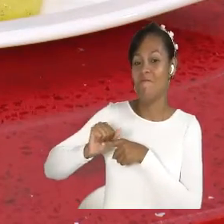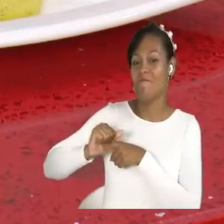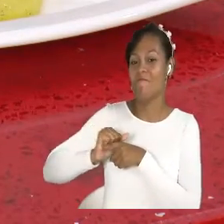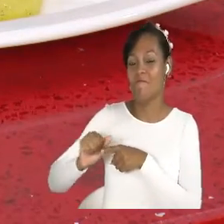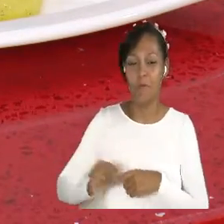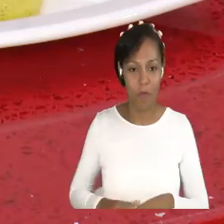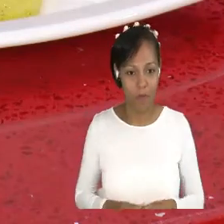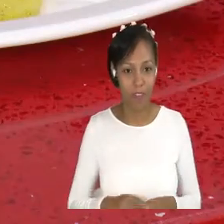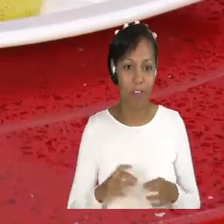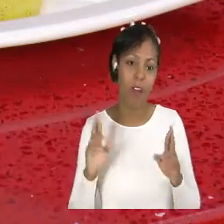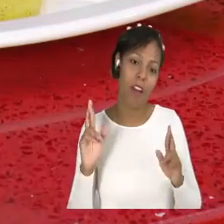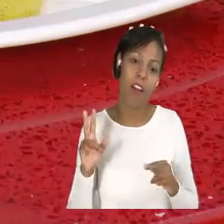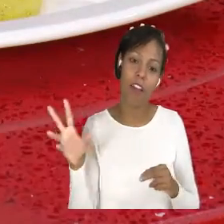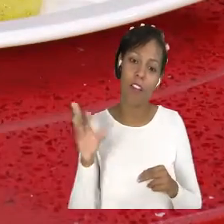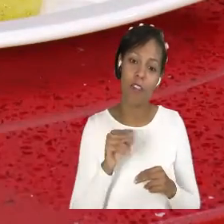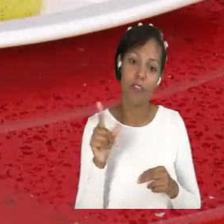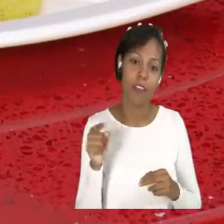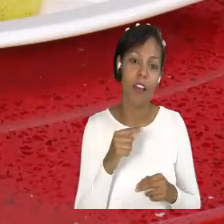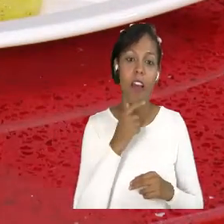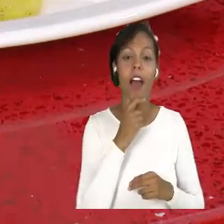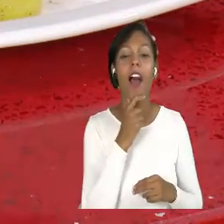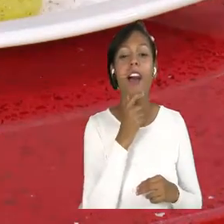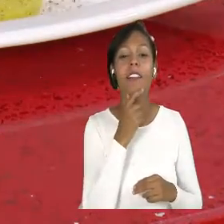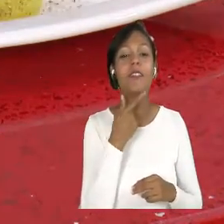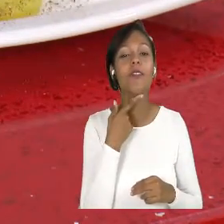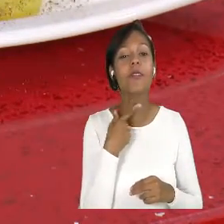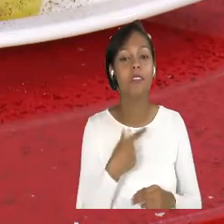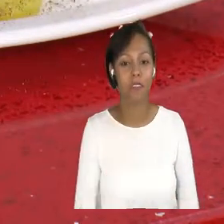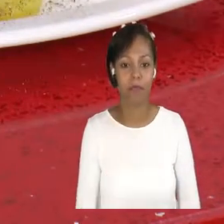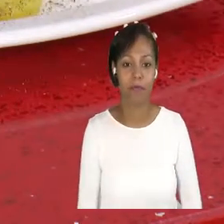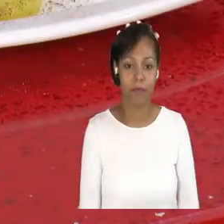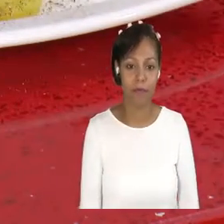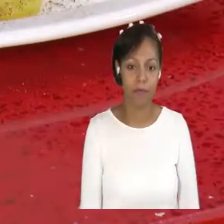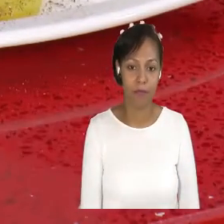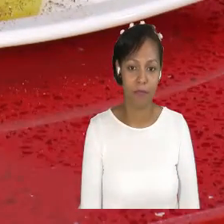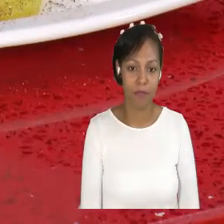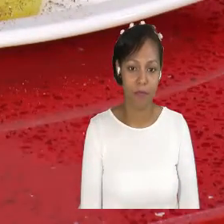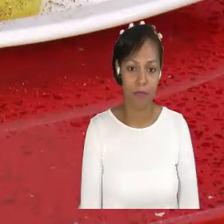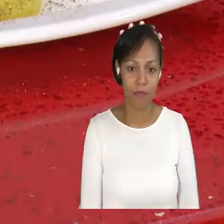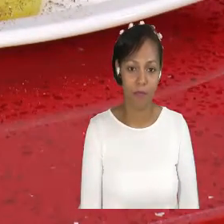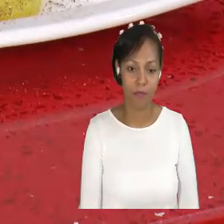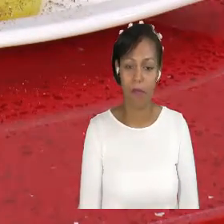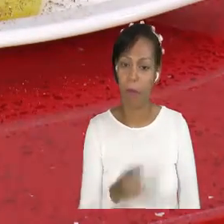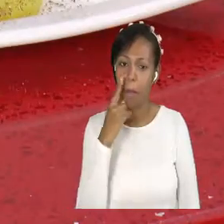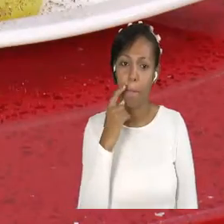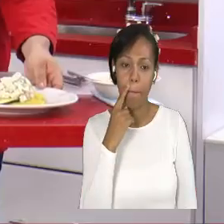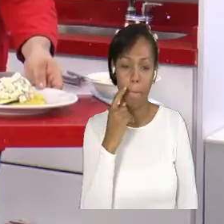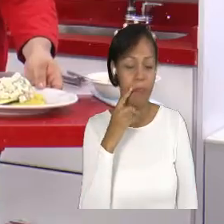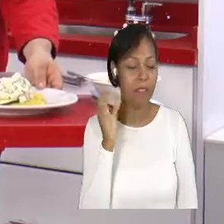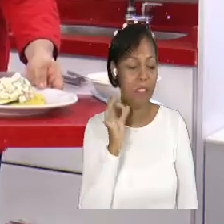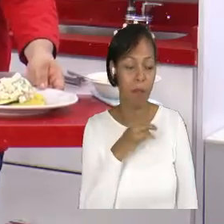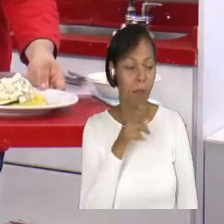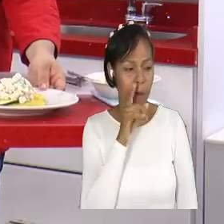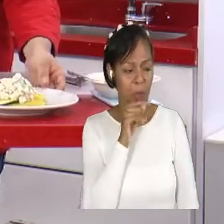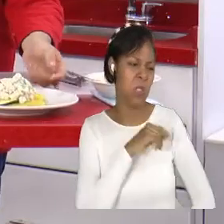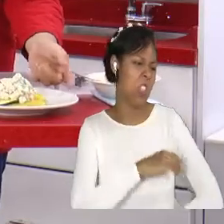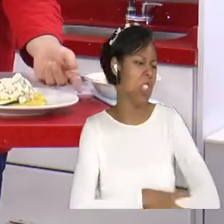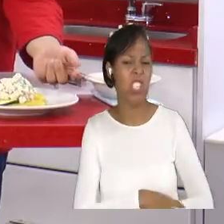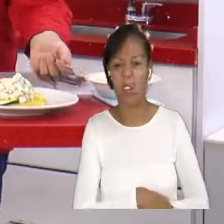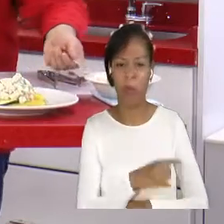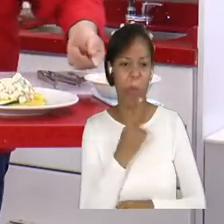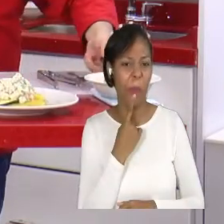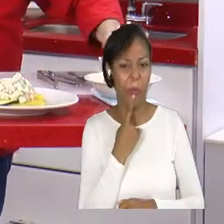las televidentes también estén de la mano con nosotros. Yo tengo que reconocer que mi papá siempre me ha criticado el pollo, ¿no? Él dice que no, que el pollo queda sabiendo a